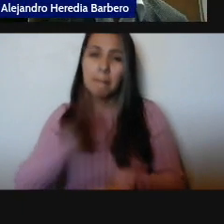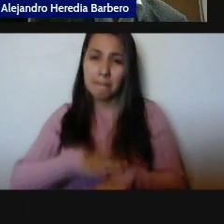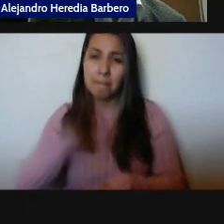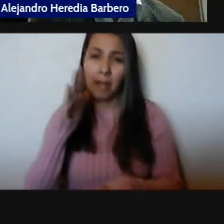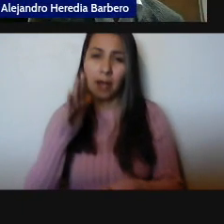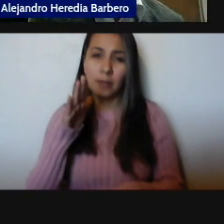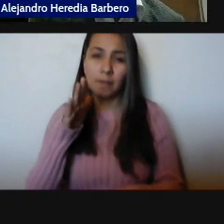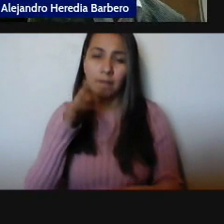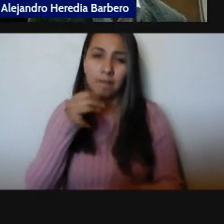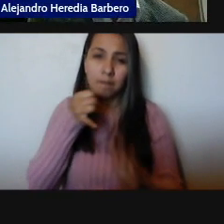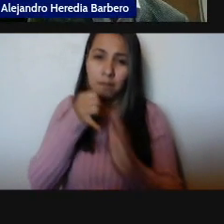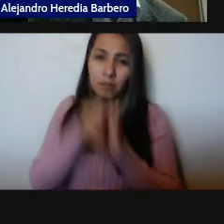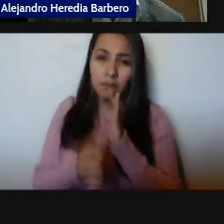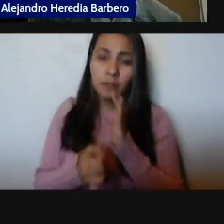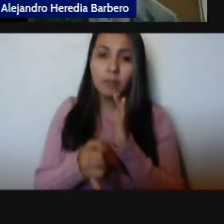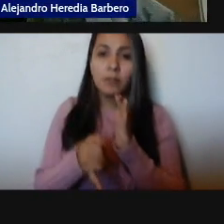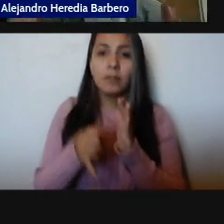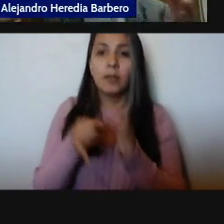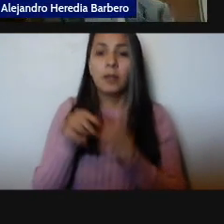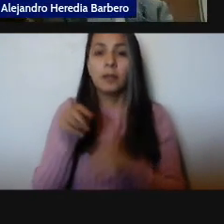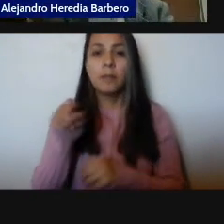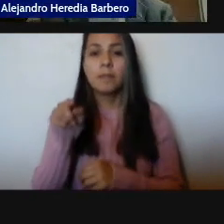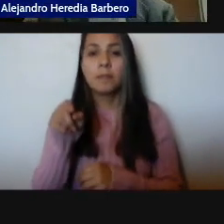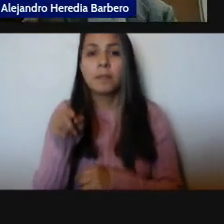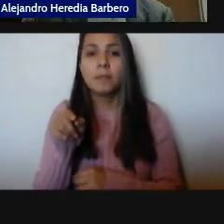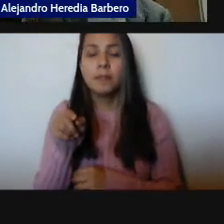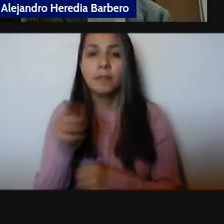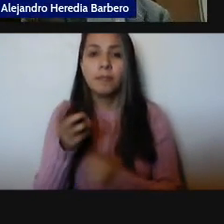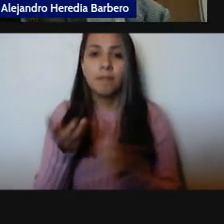todavía de muchísima más complejidad, que es